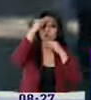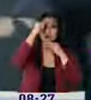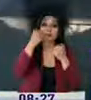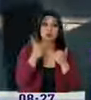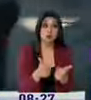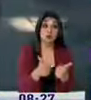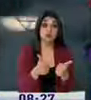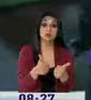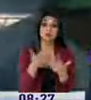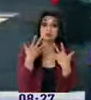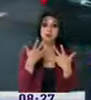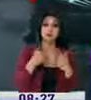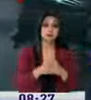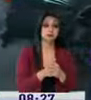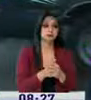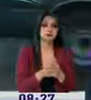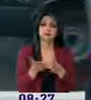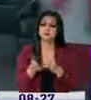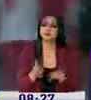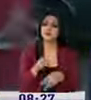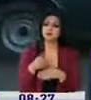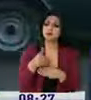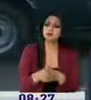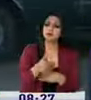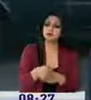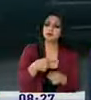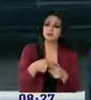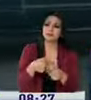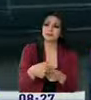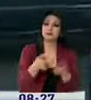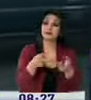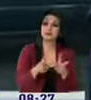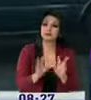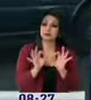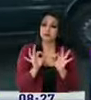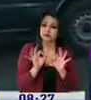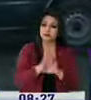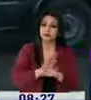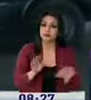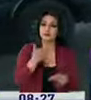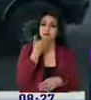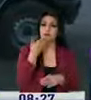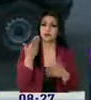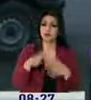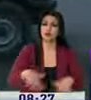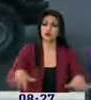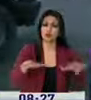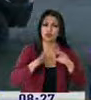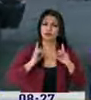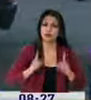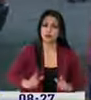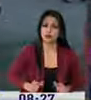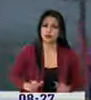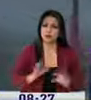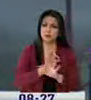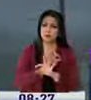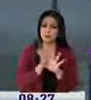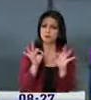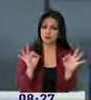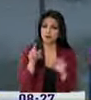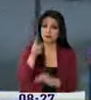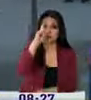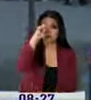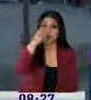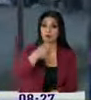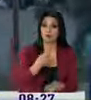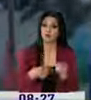realizando aquí en el mercado. Perfecto, y en los próximos meses obviamente estarán listos, y esto mejora también la salubridad, porque recordemos que aquí